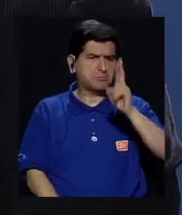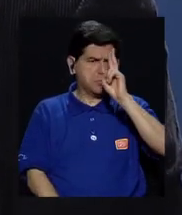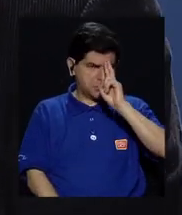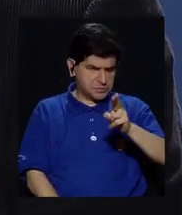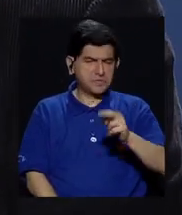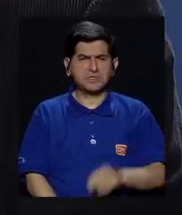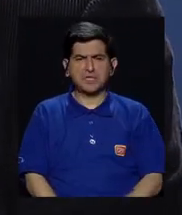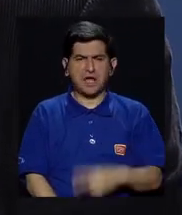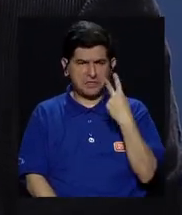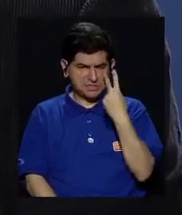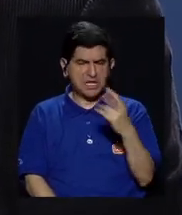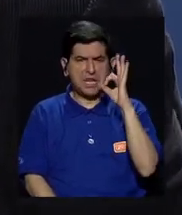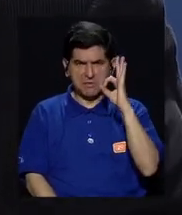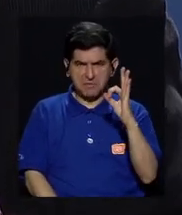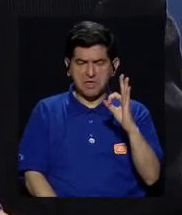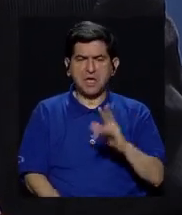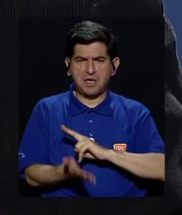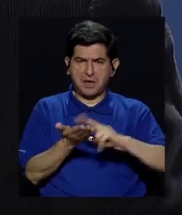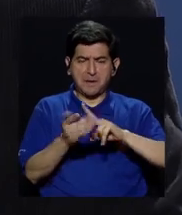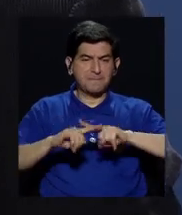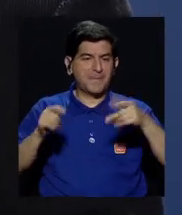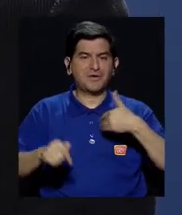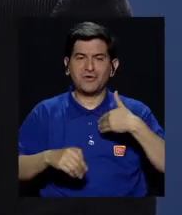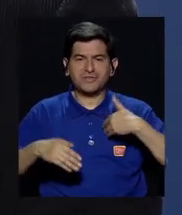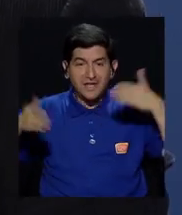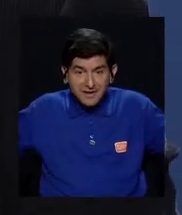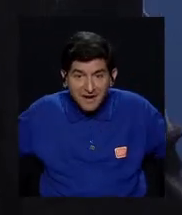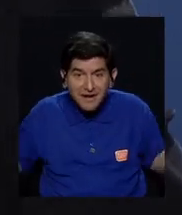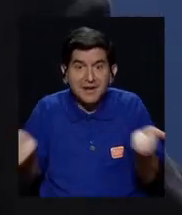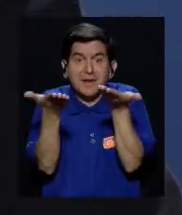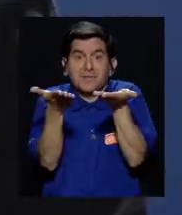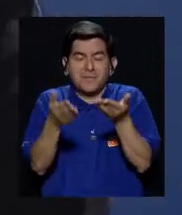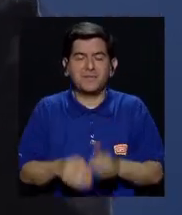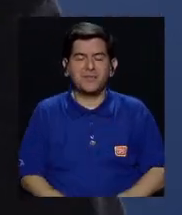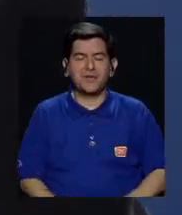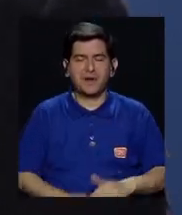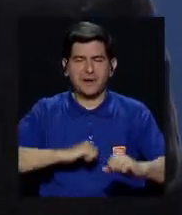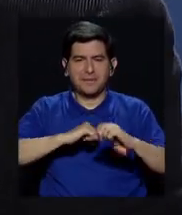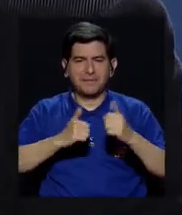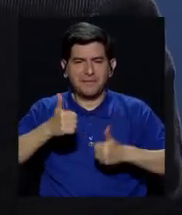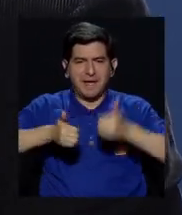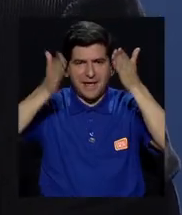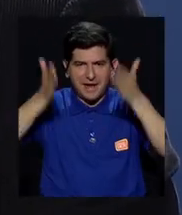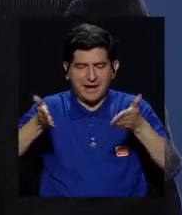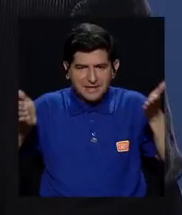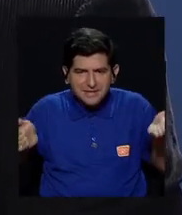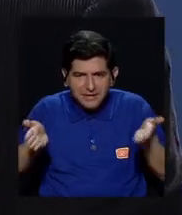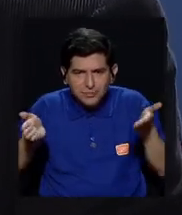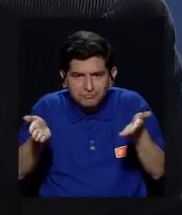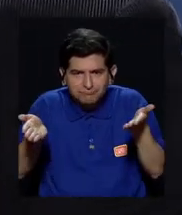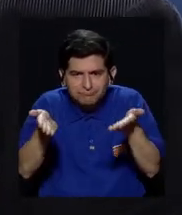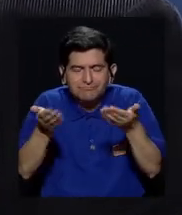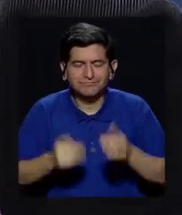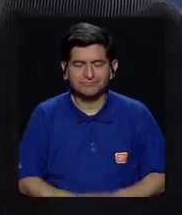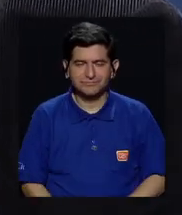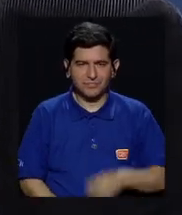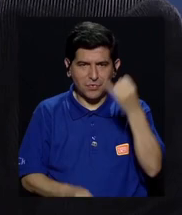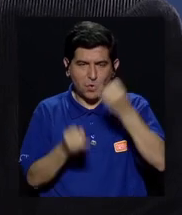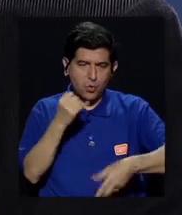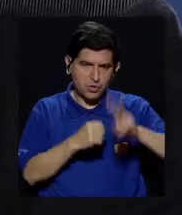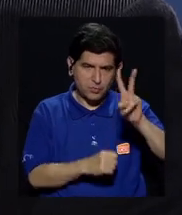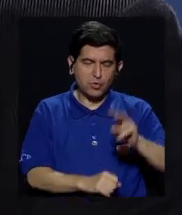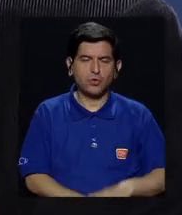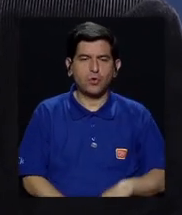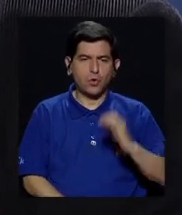vista bien en liberación pero no tiene el empuje como para sacar adelante una candidatura de alguien estos dos últimos